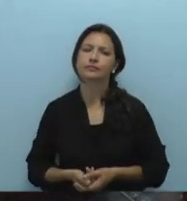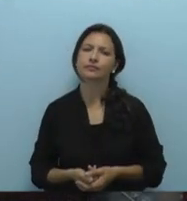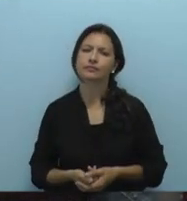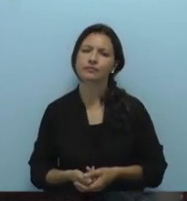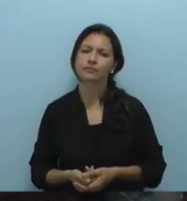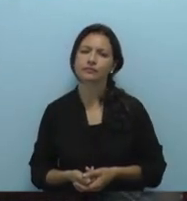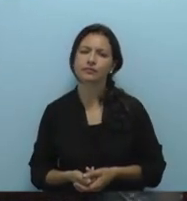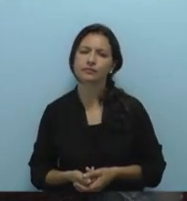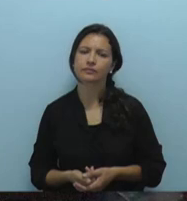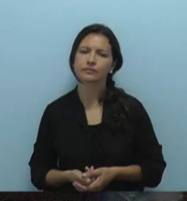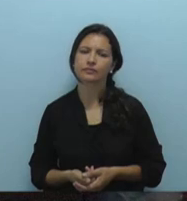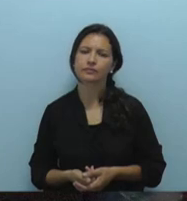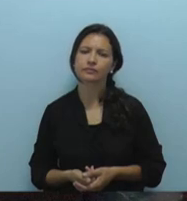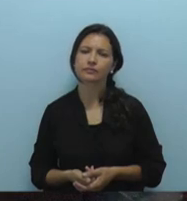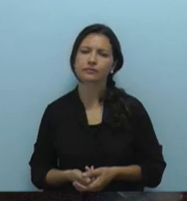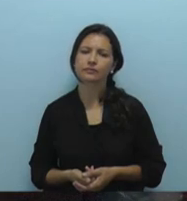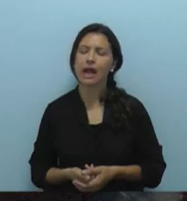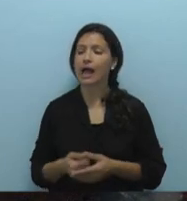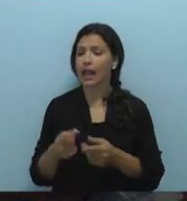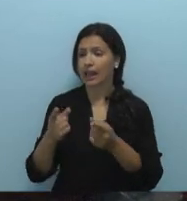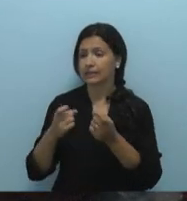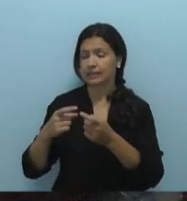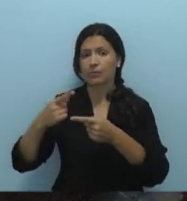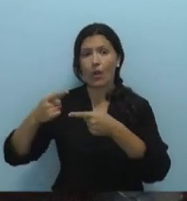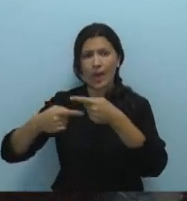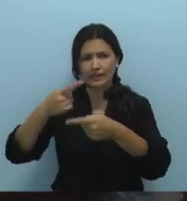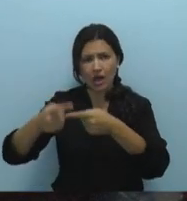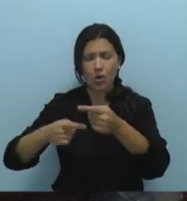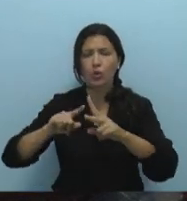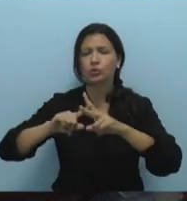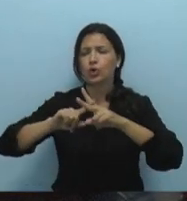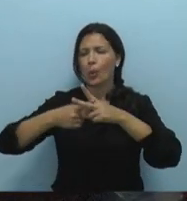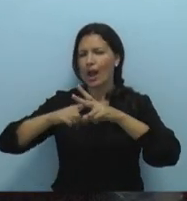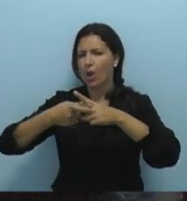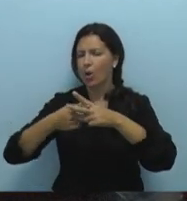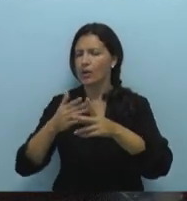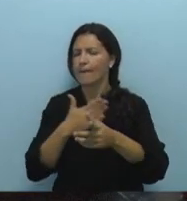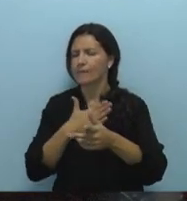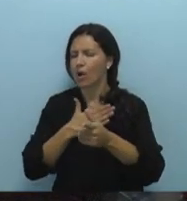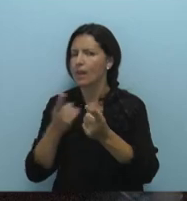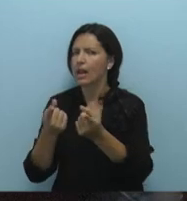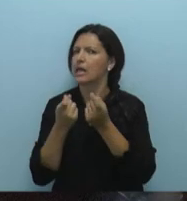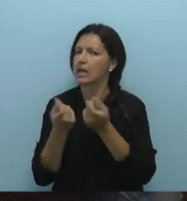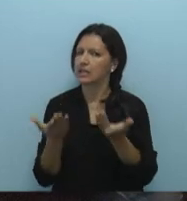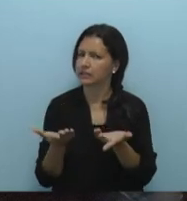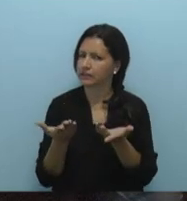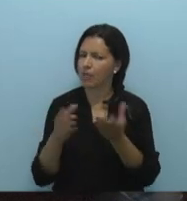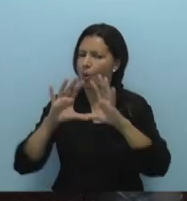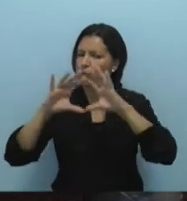soberanía. Sin desarrollo propio, sin tecnología propia en este mundo que estamos viviendo, con